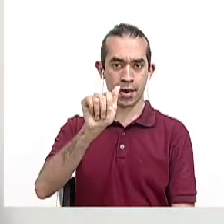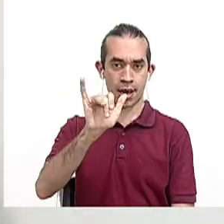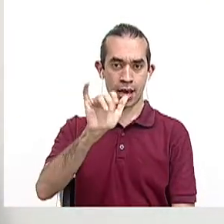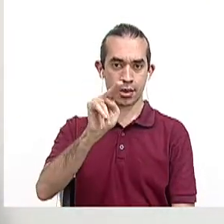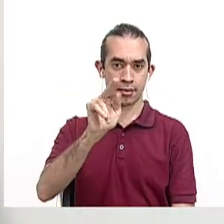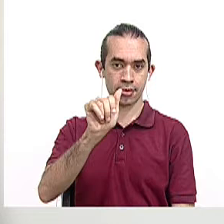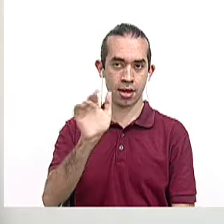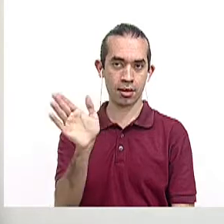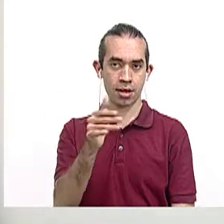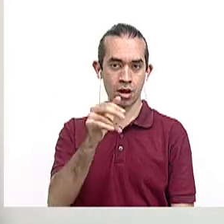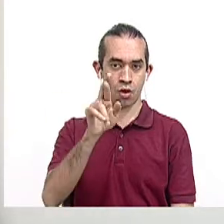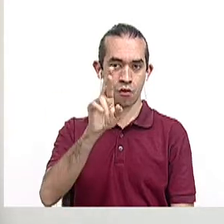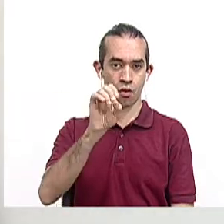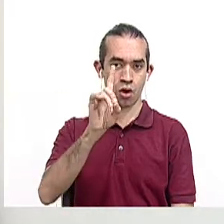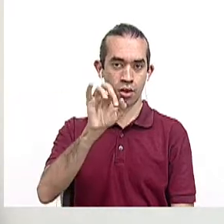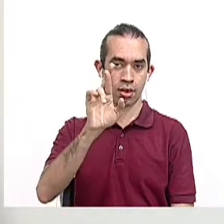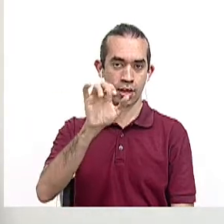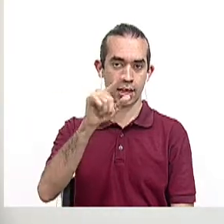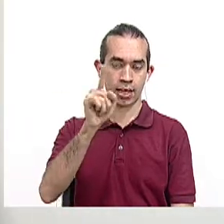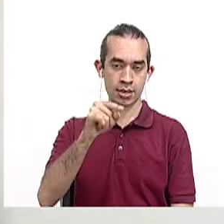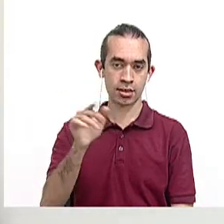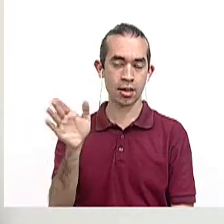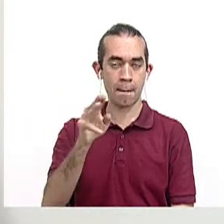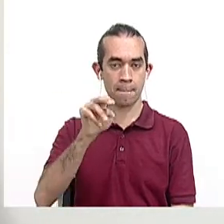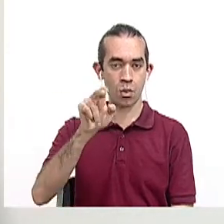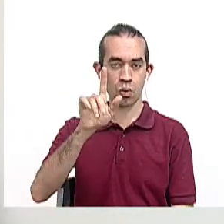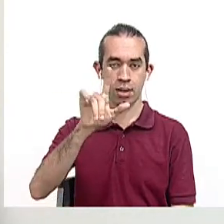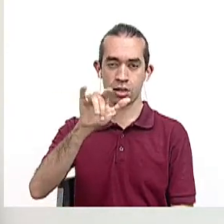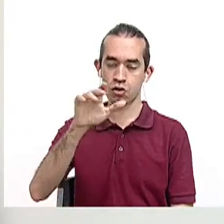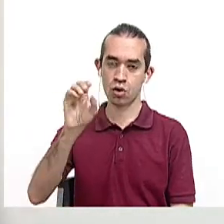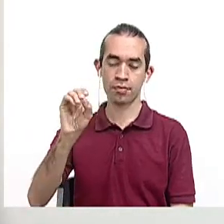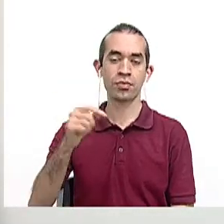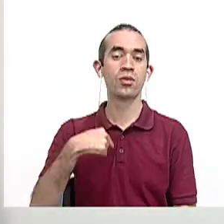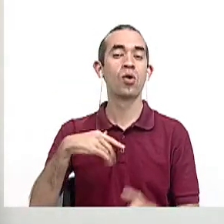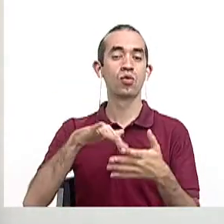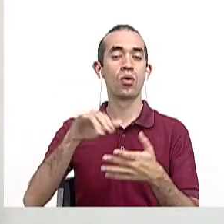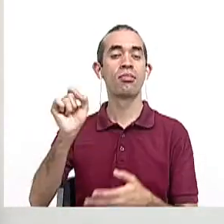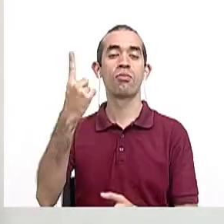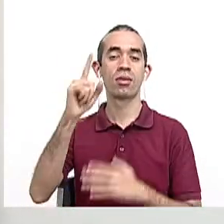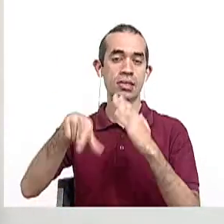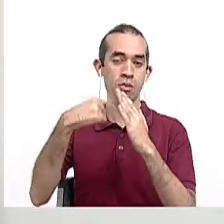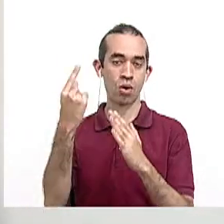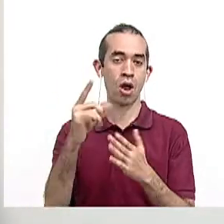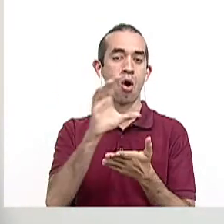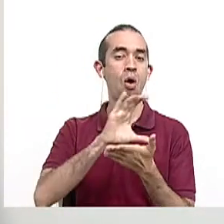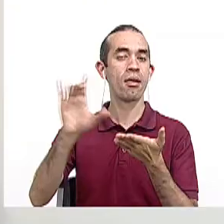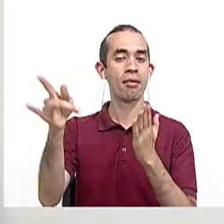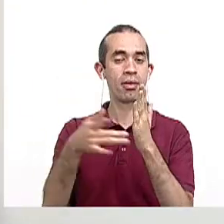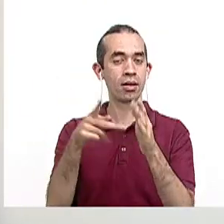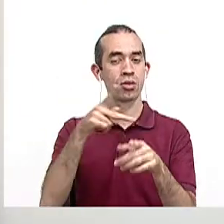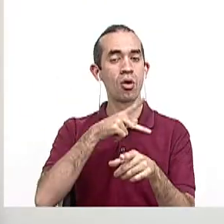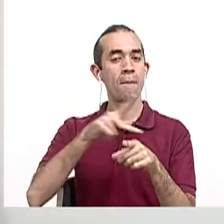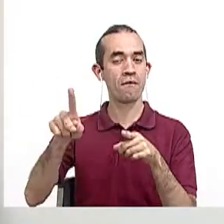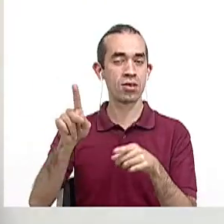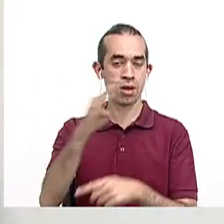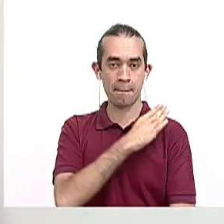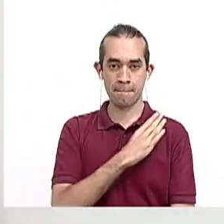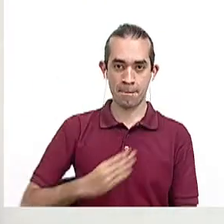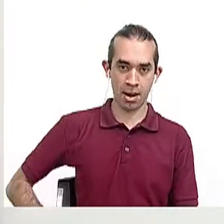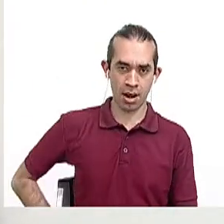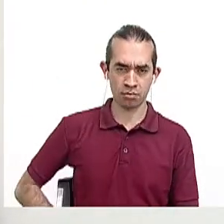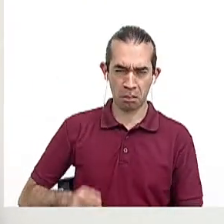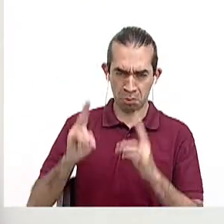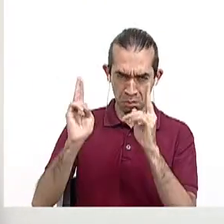Murillo, estudiante 11º año del Colegio Técnico Profesional de Belén. Quisiera saber si ese mismo señor don